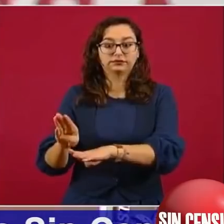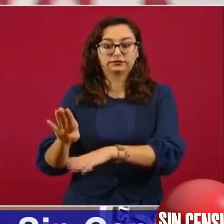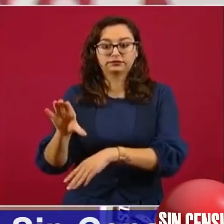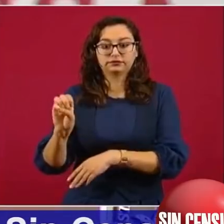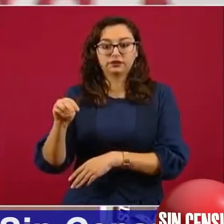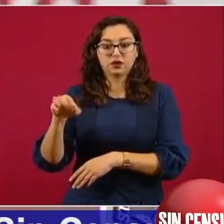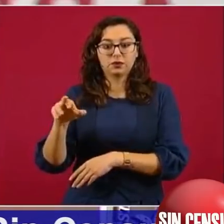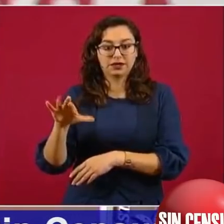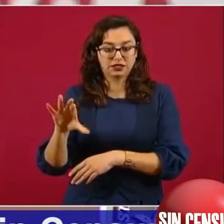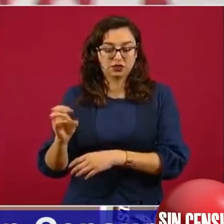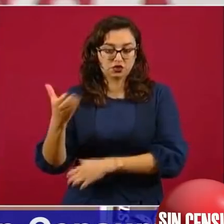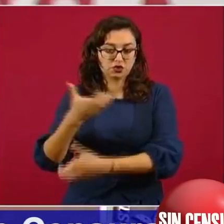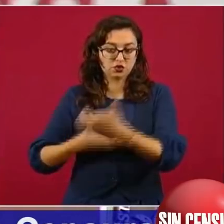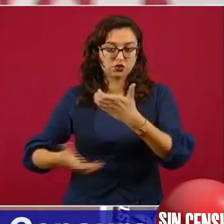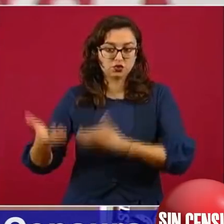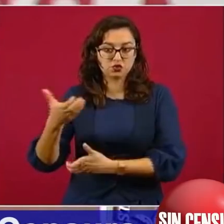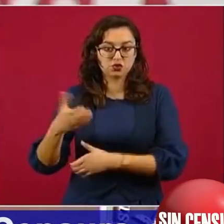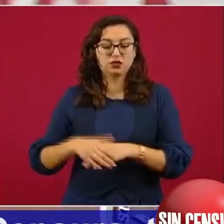Comercio.